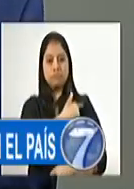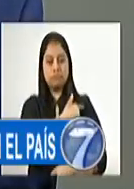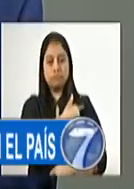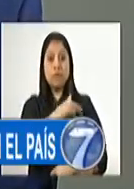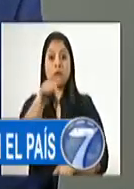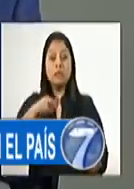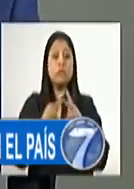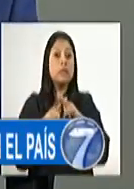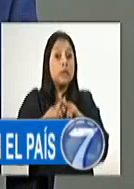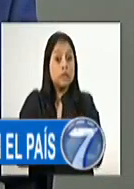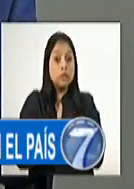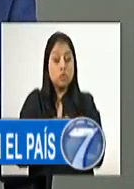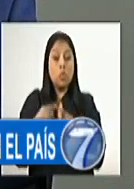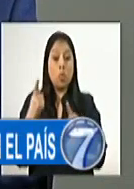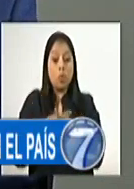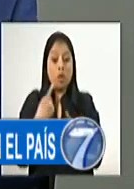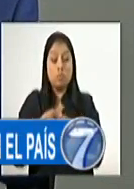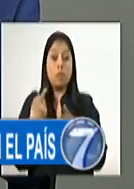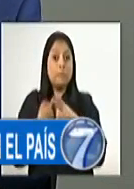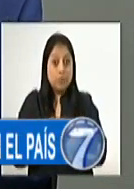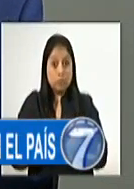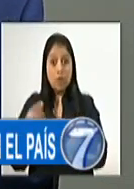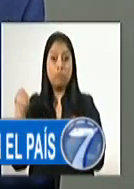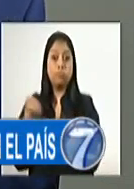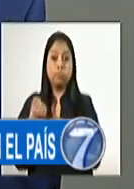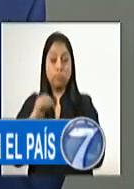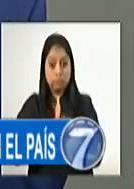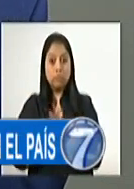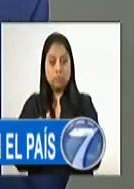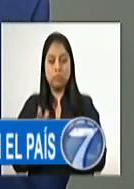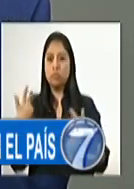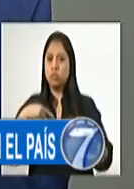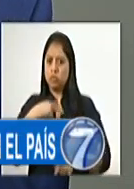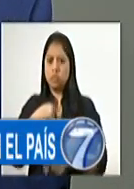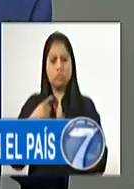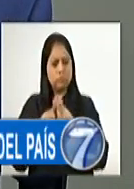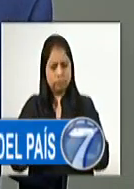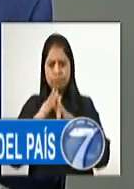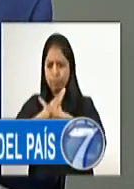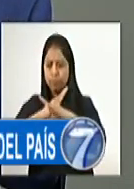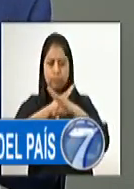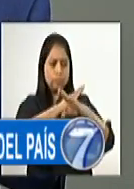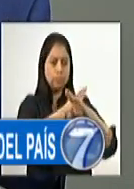emergencia sanitaria hemos tomado las medidas para proteger la salud de los guatemaltecos.